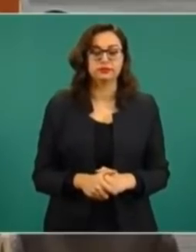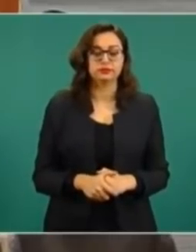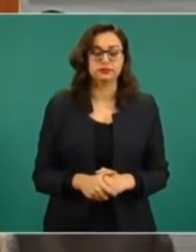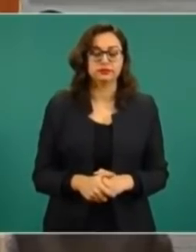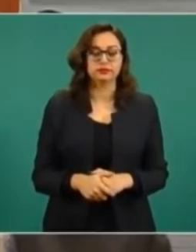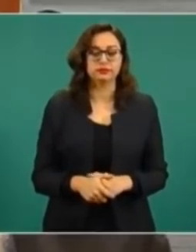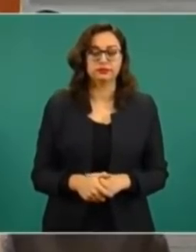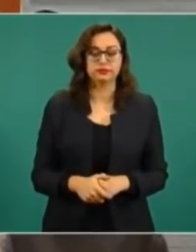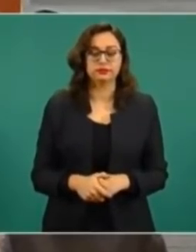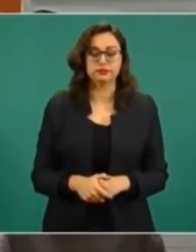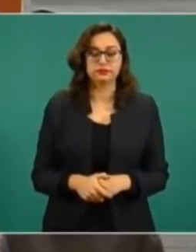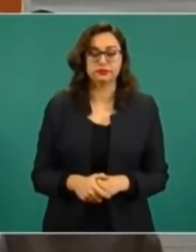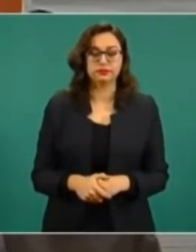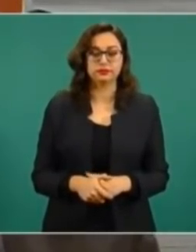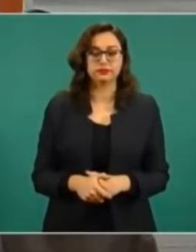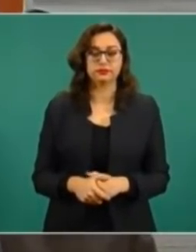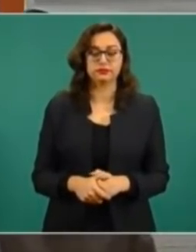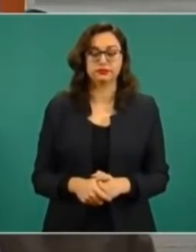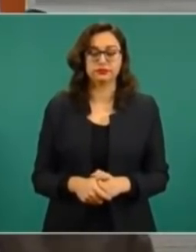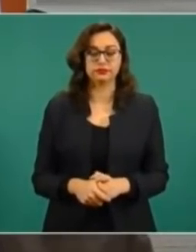había